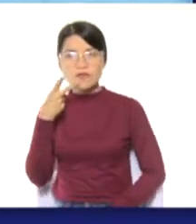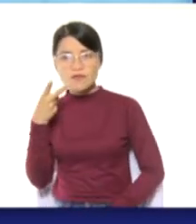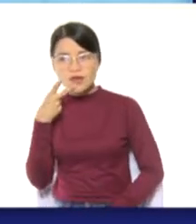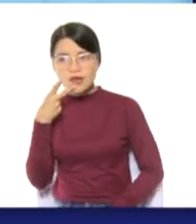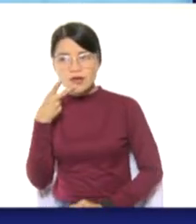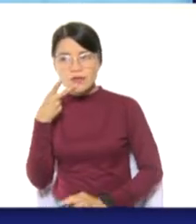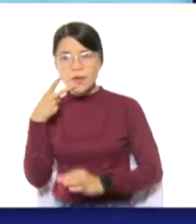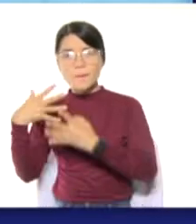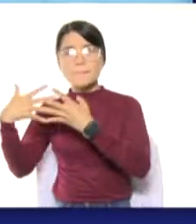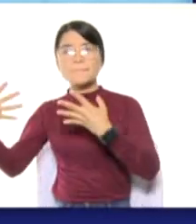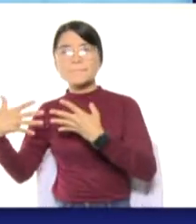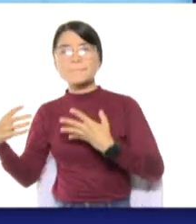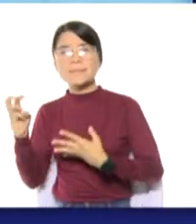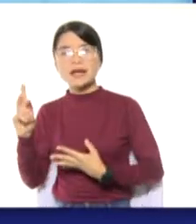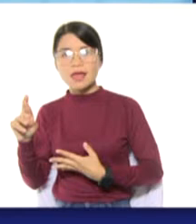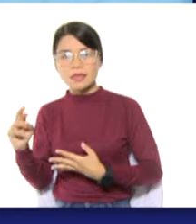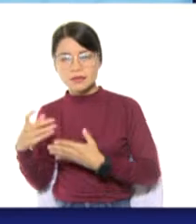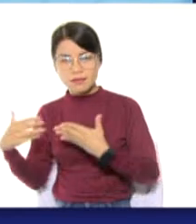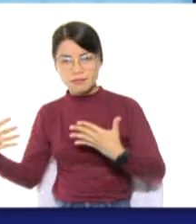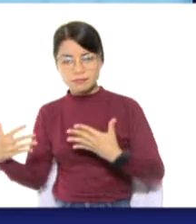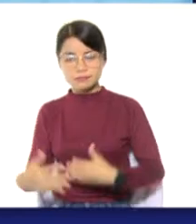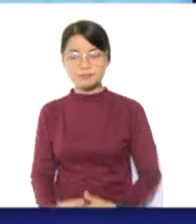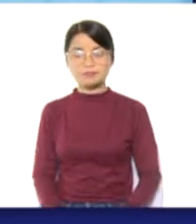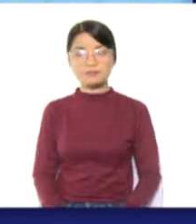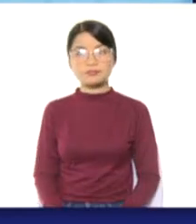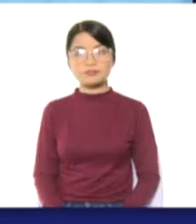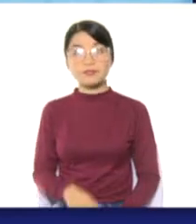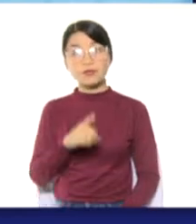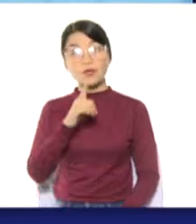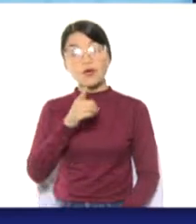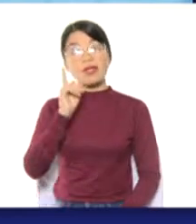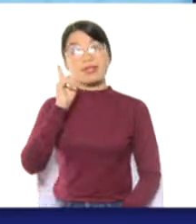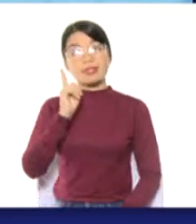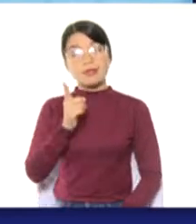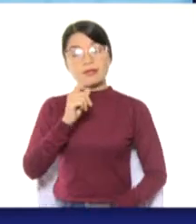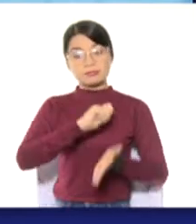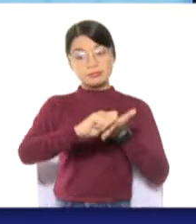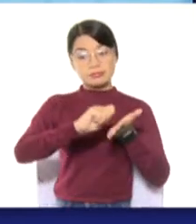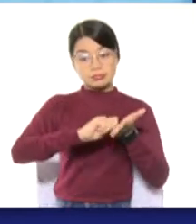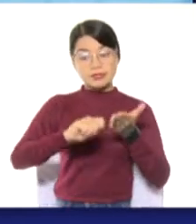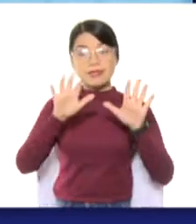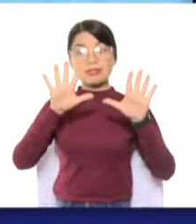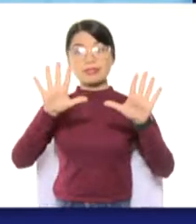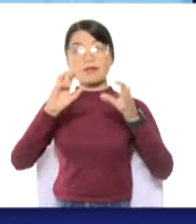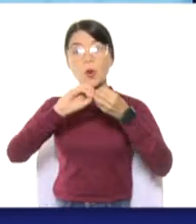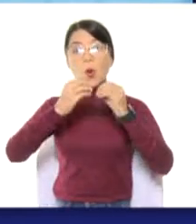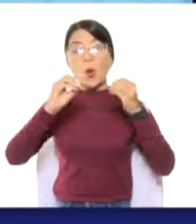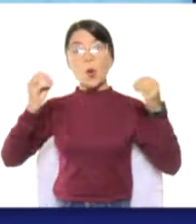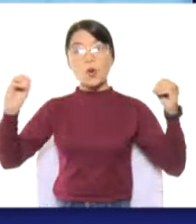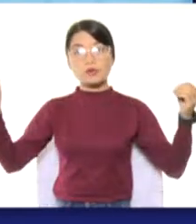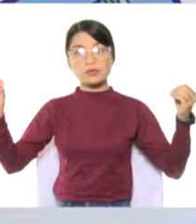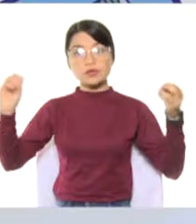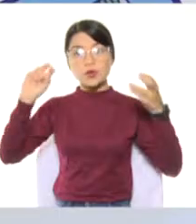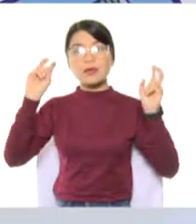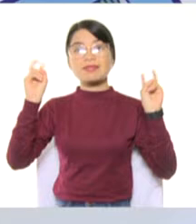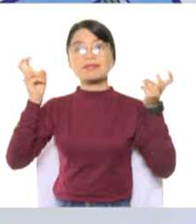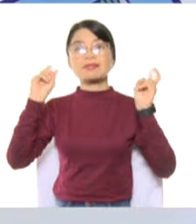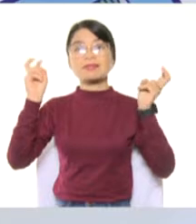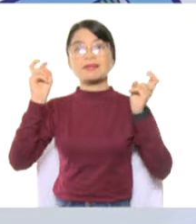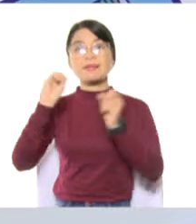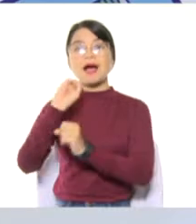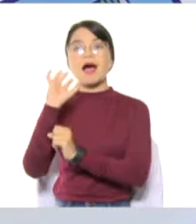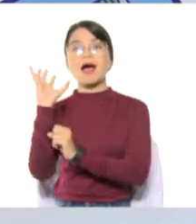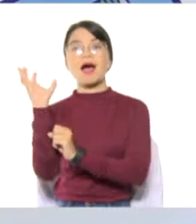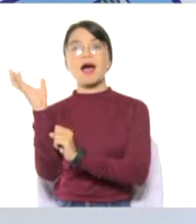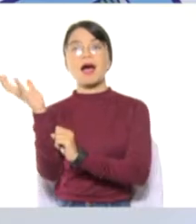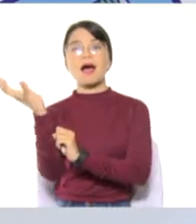En este caso, vas a escribir 10 oraciones sobre el medio ambiente. No olvides, cada vez que escribas, identificar